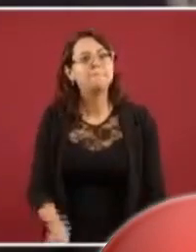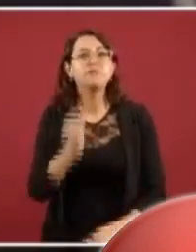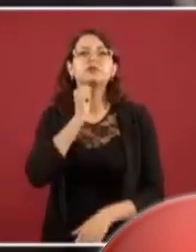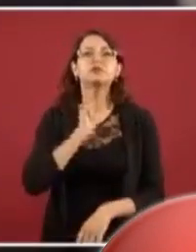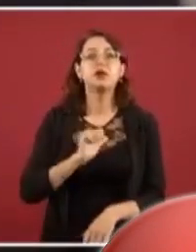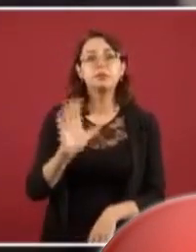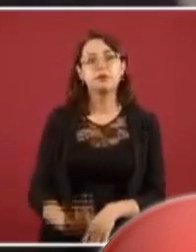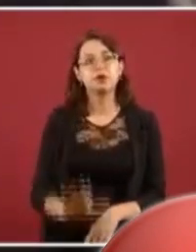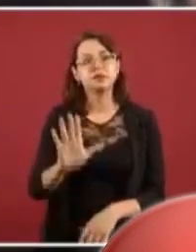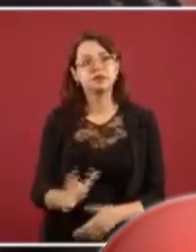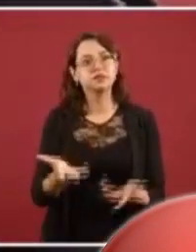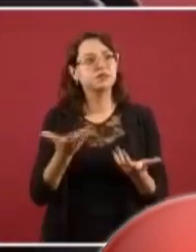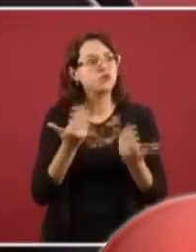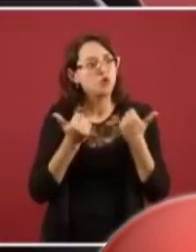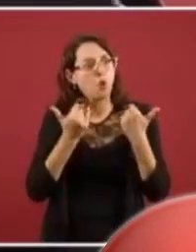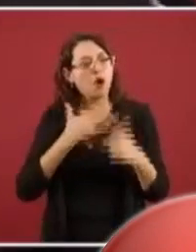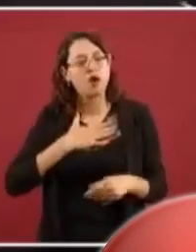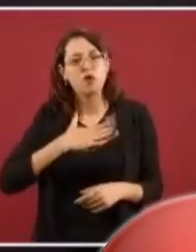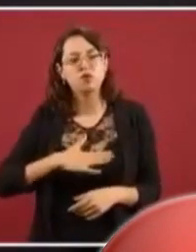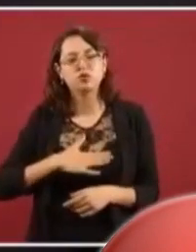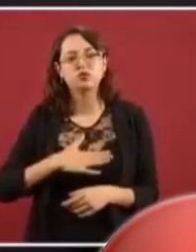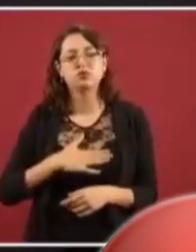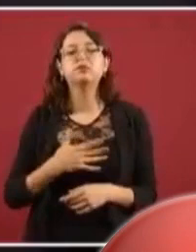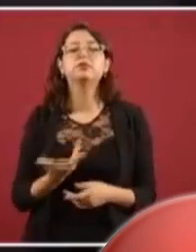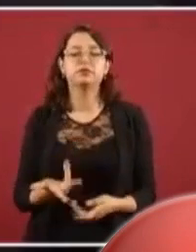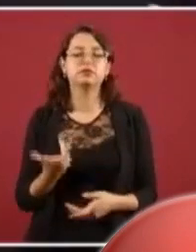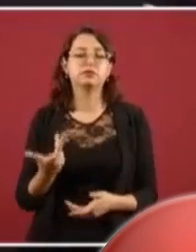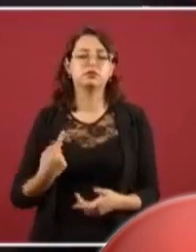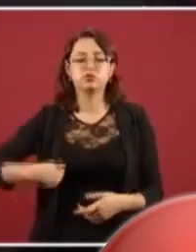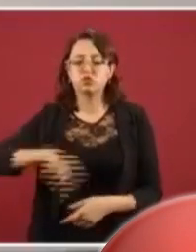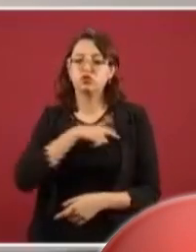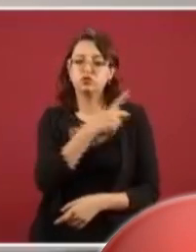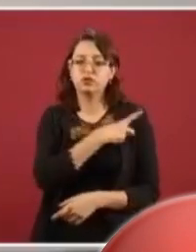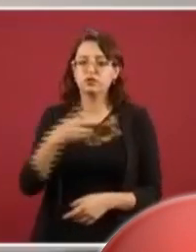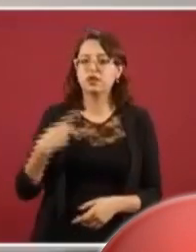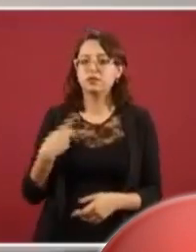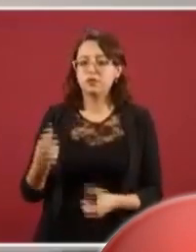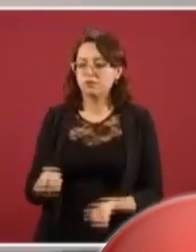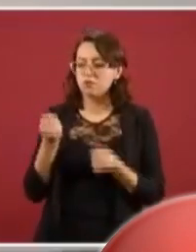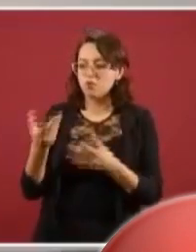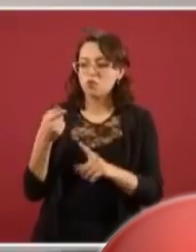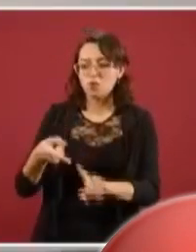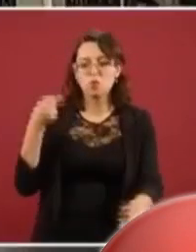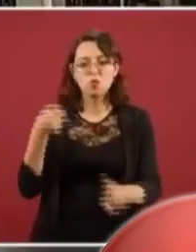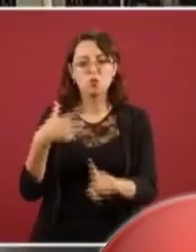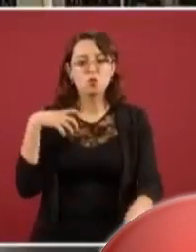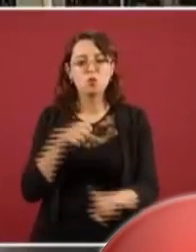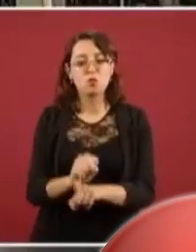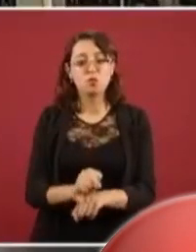Ese es nuestro propósito. ¿Lo tienes? A ver.